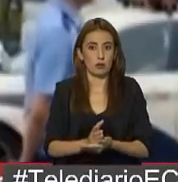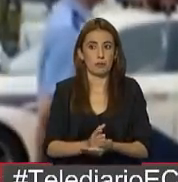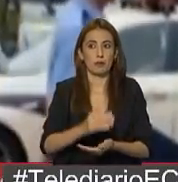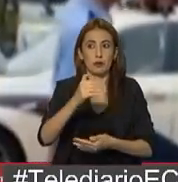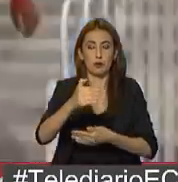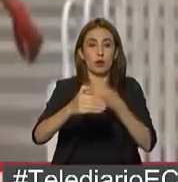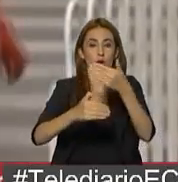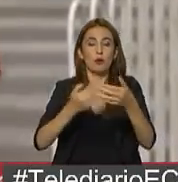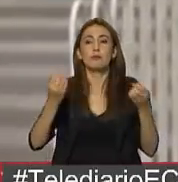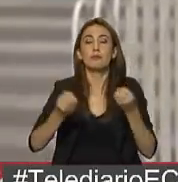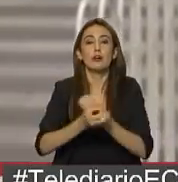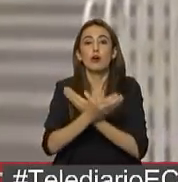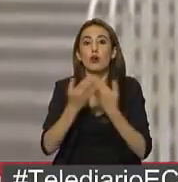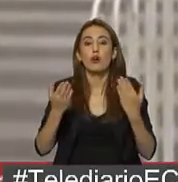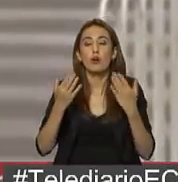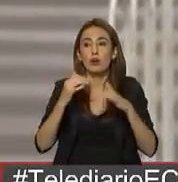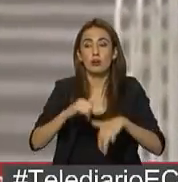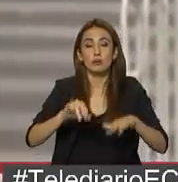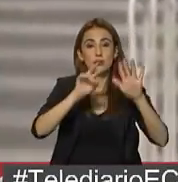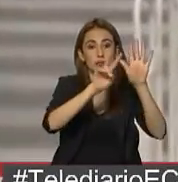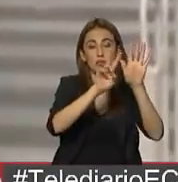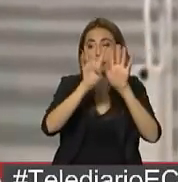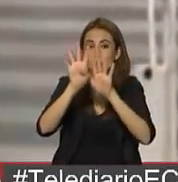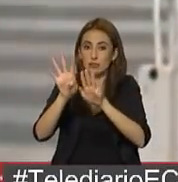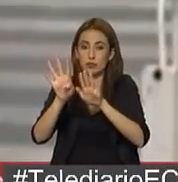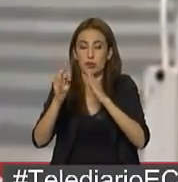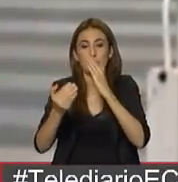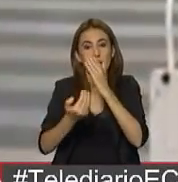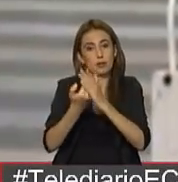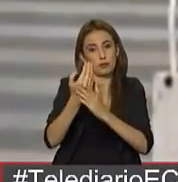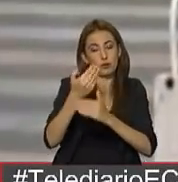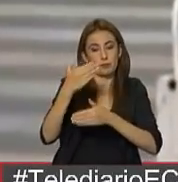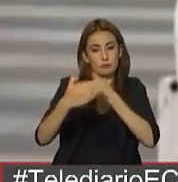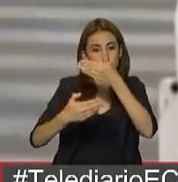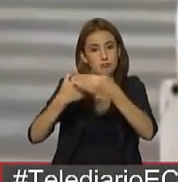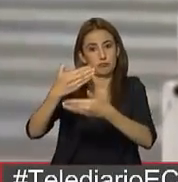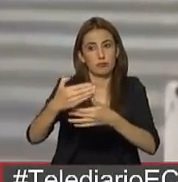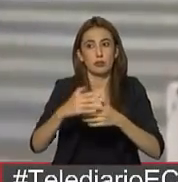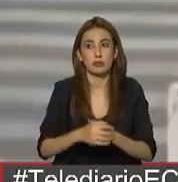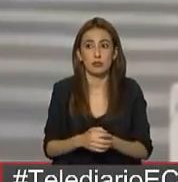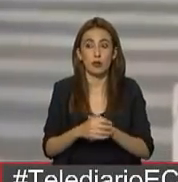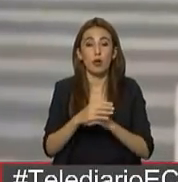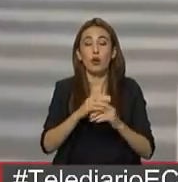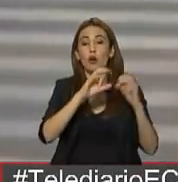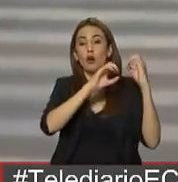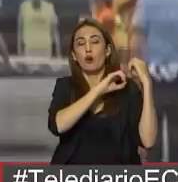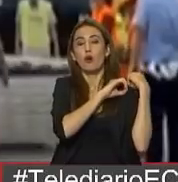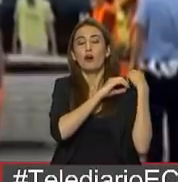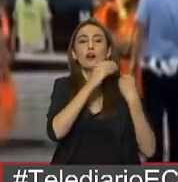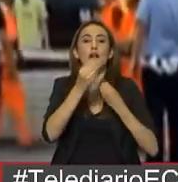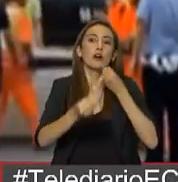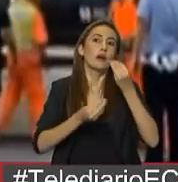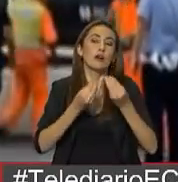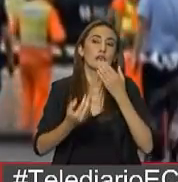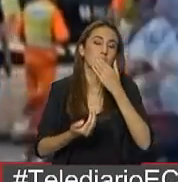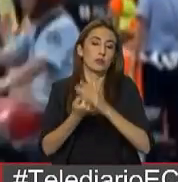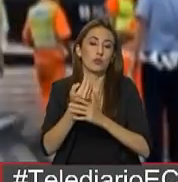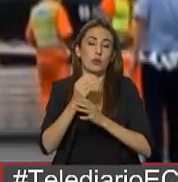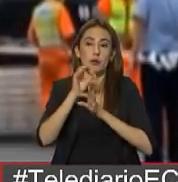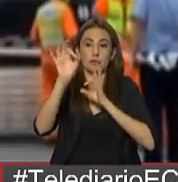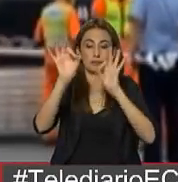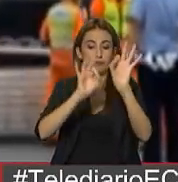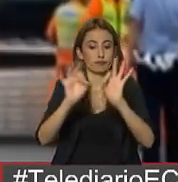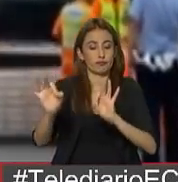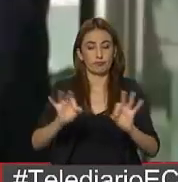ciudad, donde fueron constatados 79 nuevos casos vinculados a un mercado, lo que obligó a decretar nuevos confinamientos en